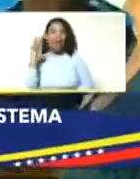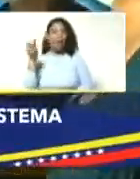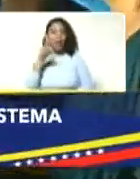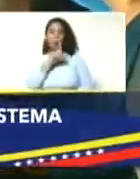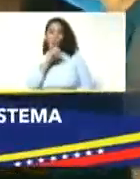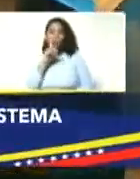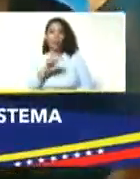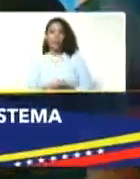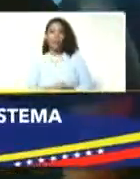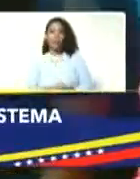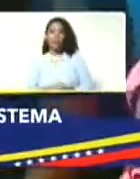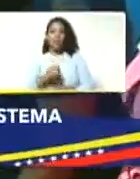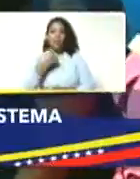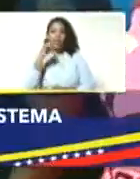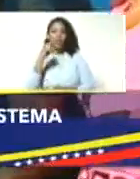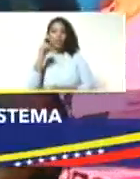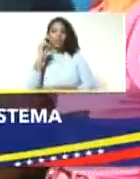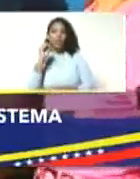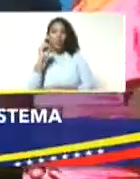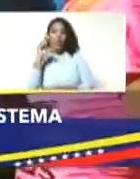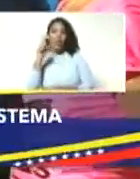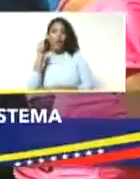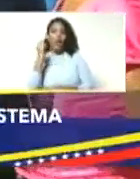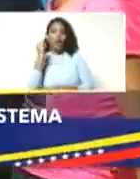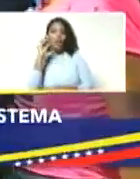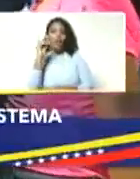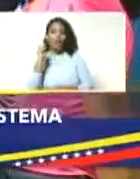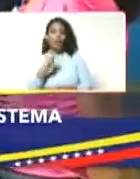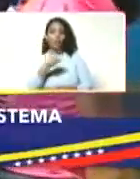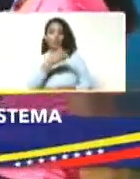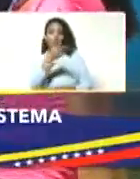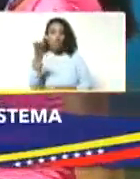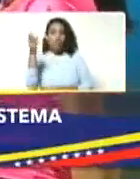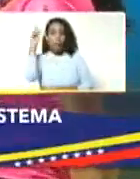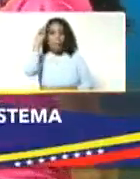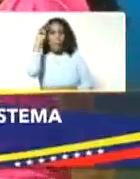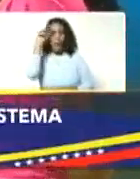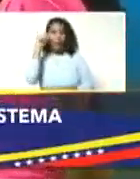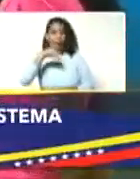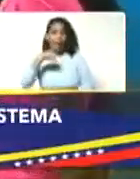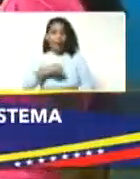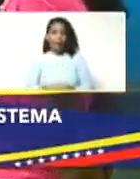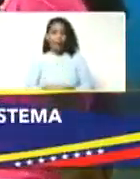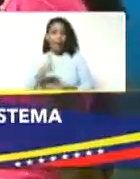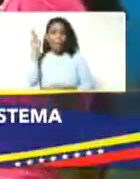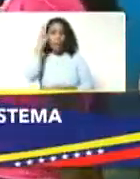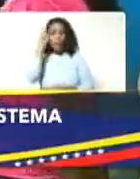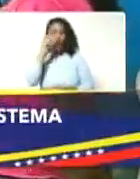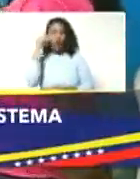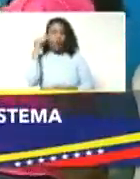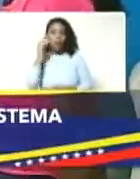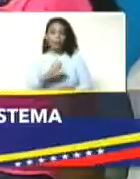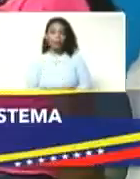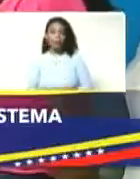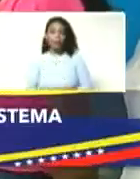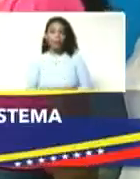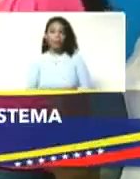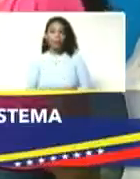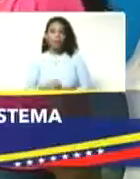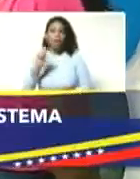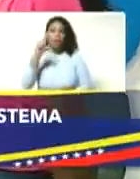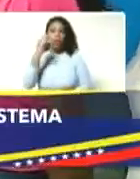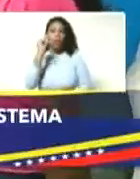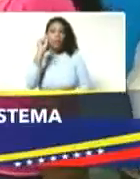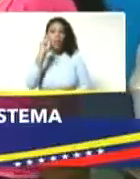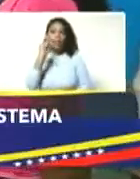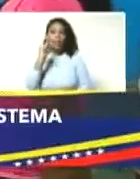Zolaira. ¿Todo bien? Bueno, ¿ustedes son maestras aquí? Profesora. Profesora. Luisa. Para